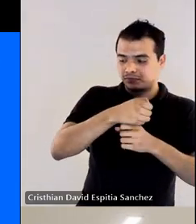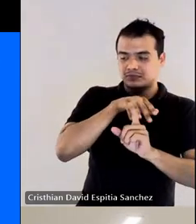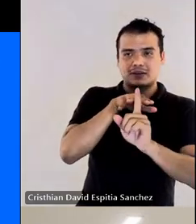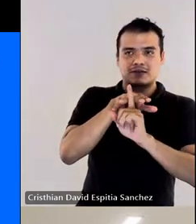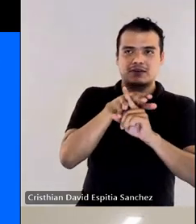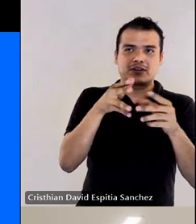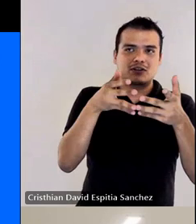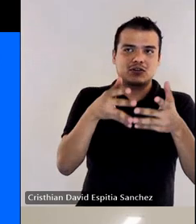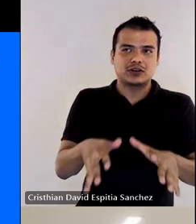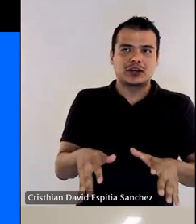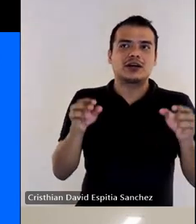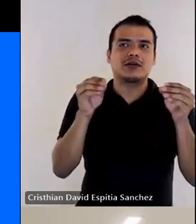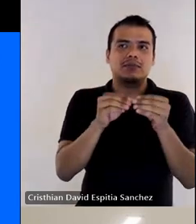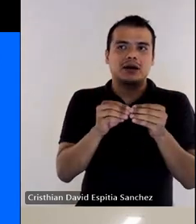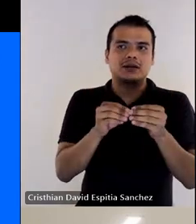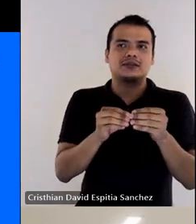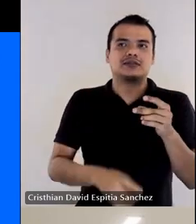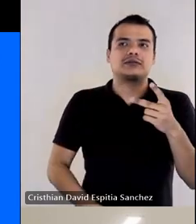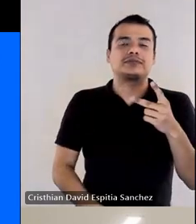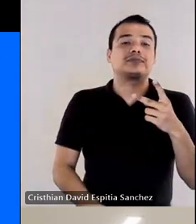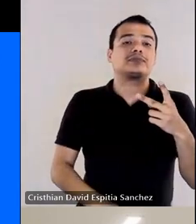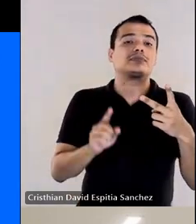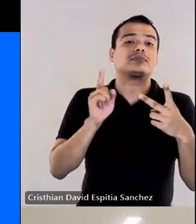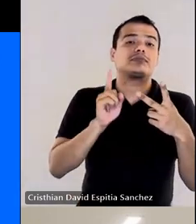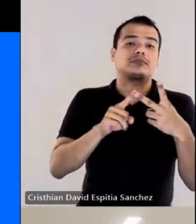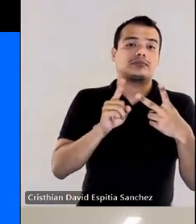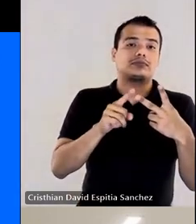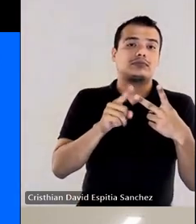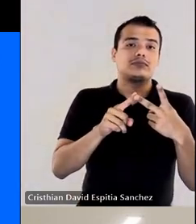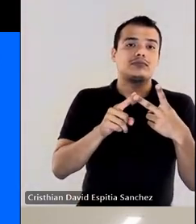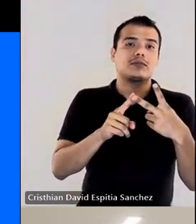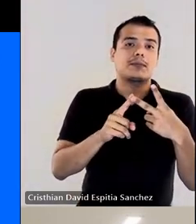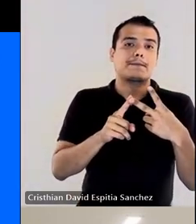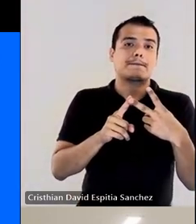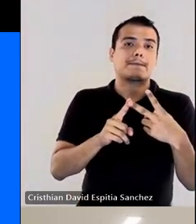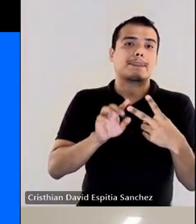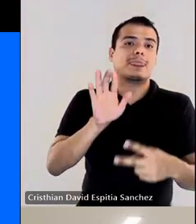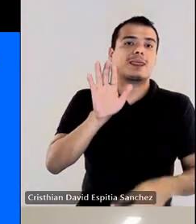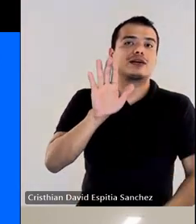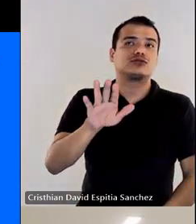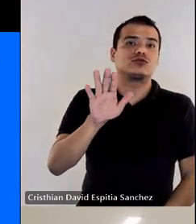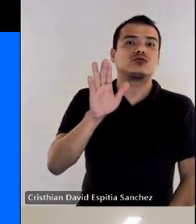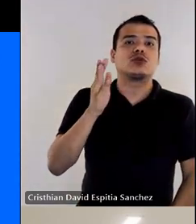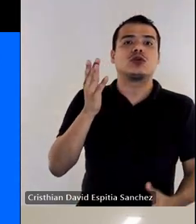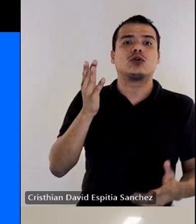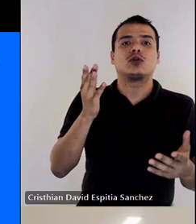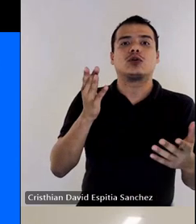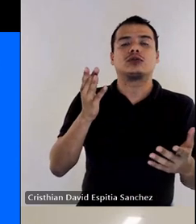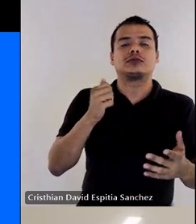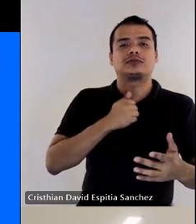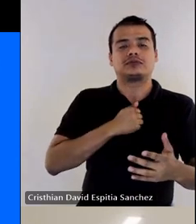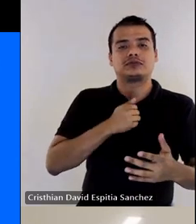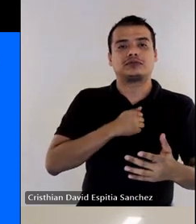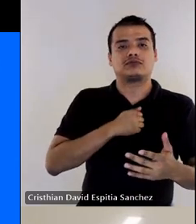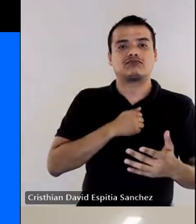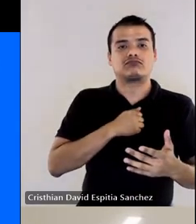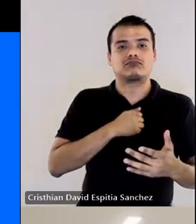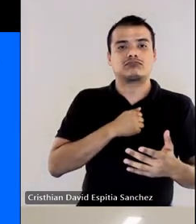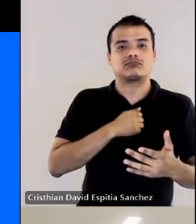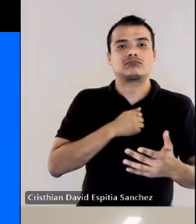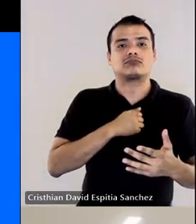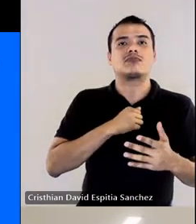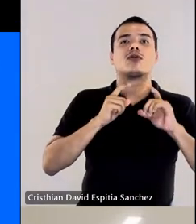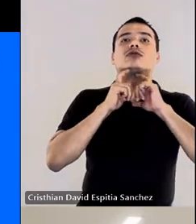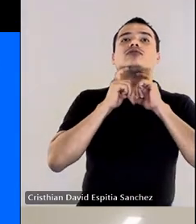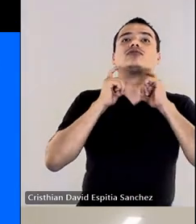una buena ventilación, valorar esa ventilación y posiblemente tenga yo que hacer una respiración boca a boca. Insisto que